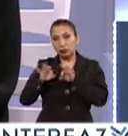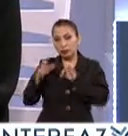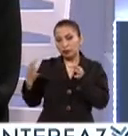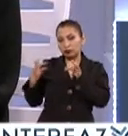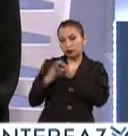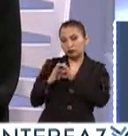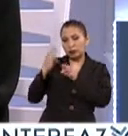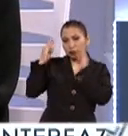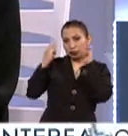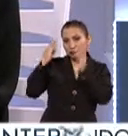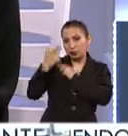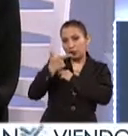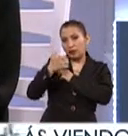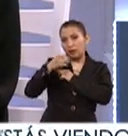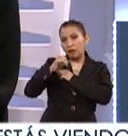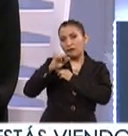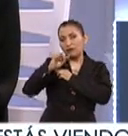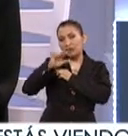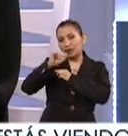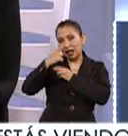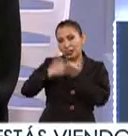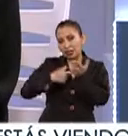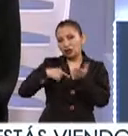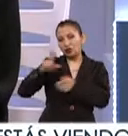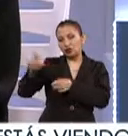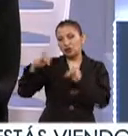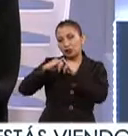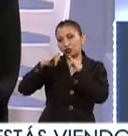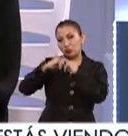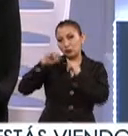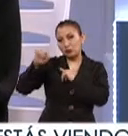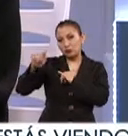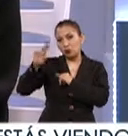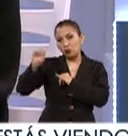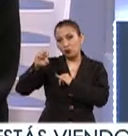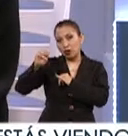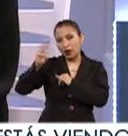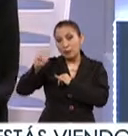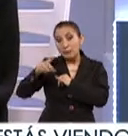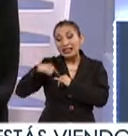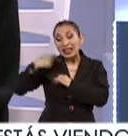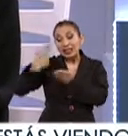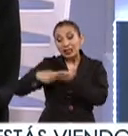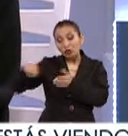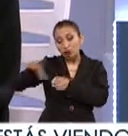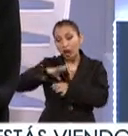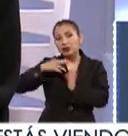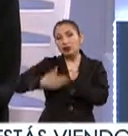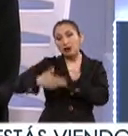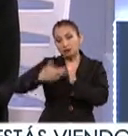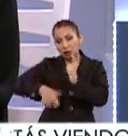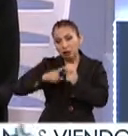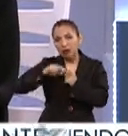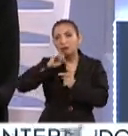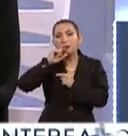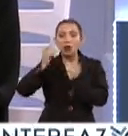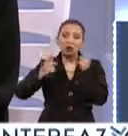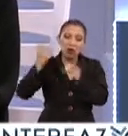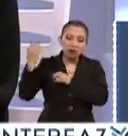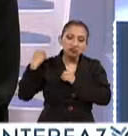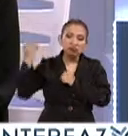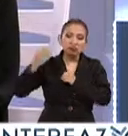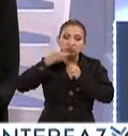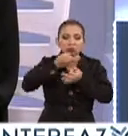de la mano del Museo de Geofísica, también del Instituto de Geofísica de la UNAM, y en ese recinto tenemos talleres y también algunas